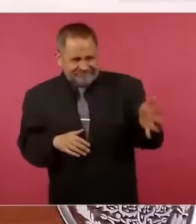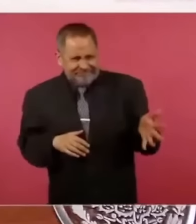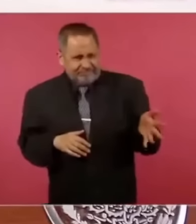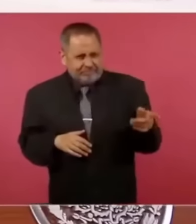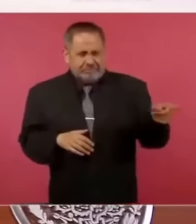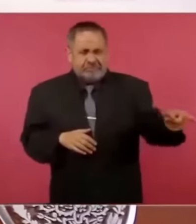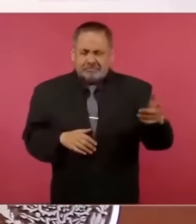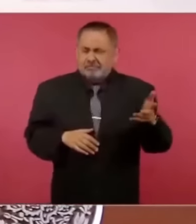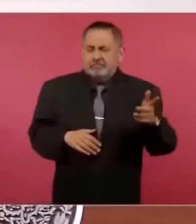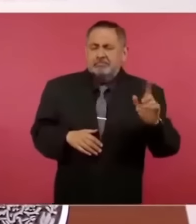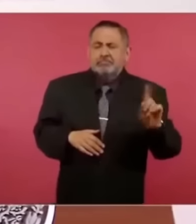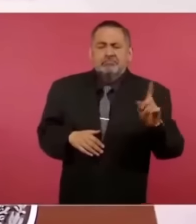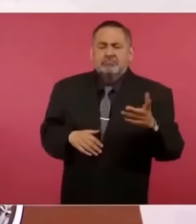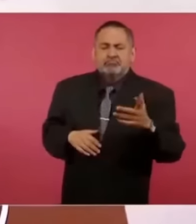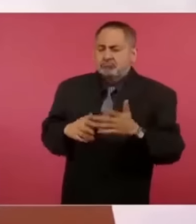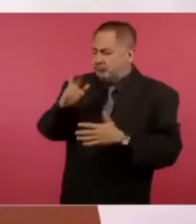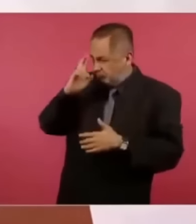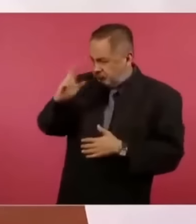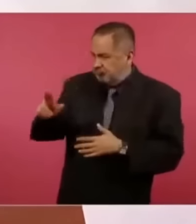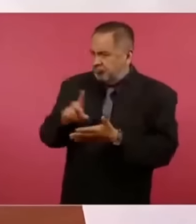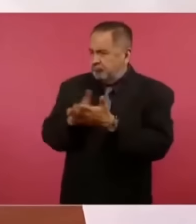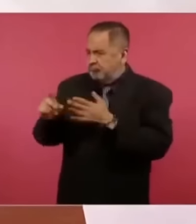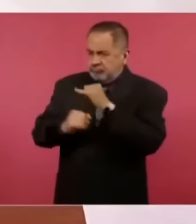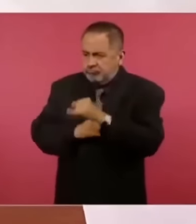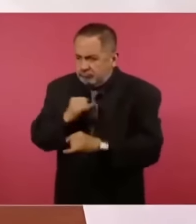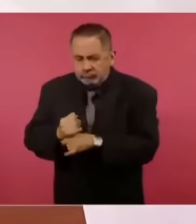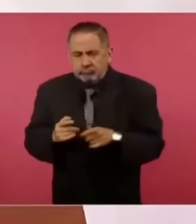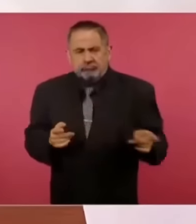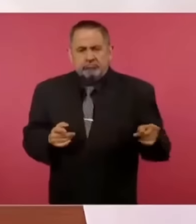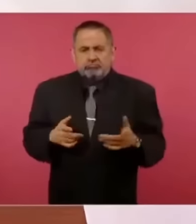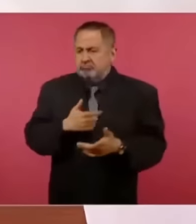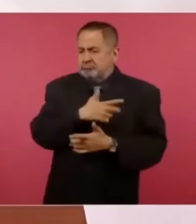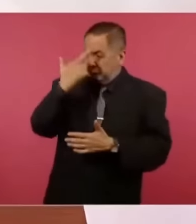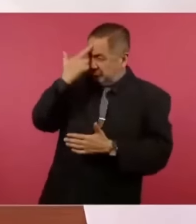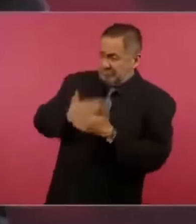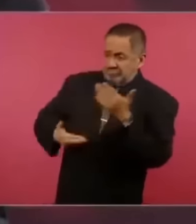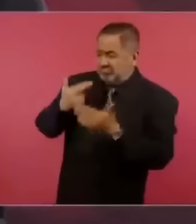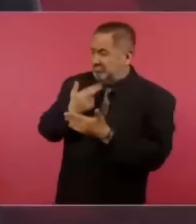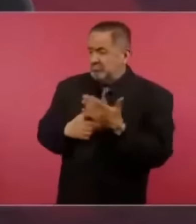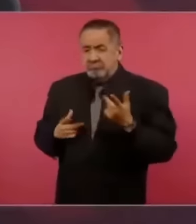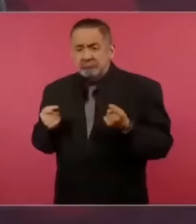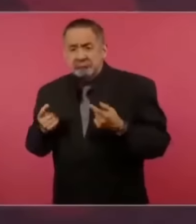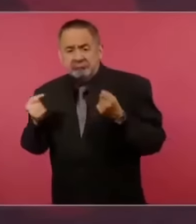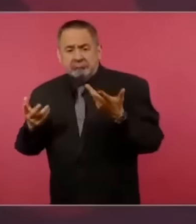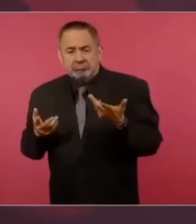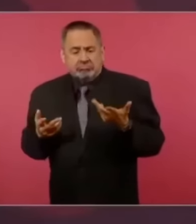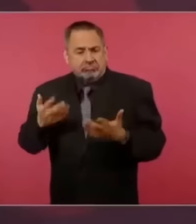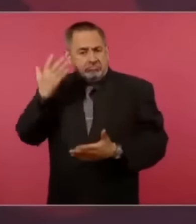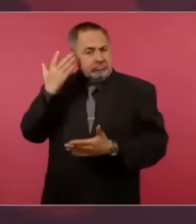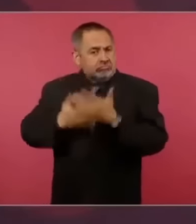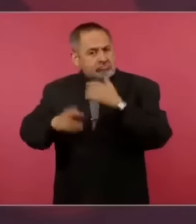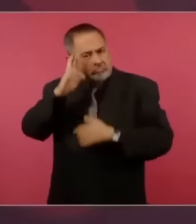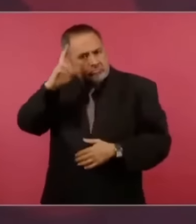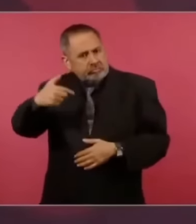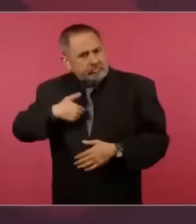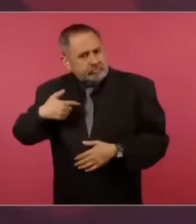desconocedor del derecho internacional, irrespetuoso, que violó nuestra